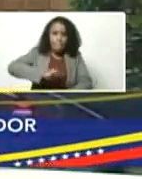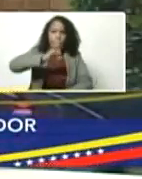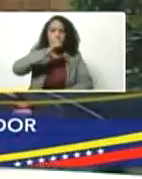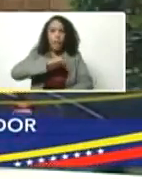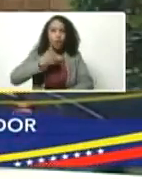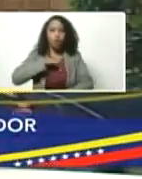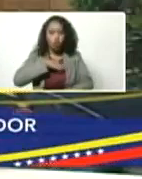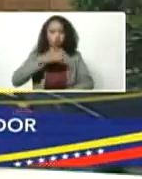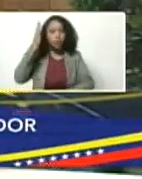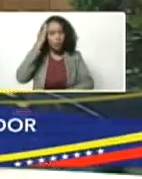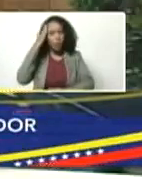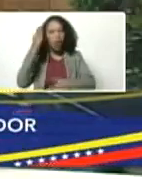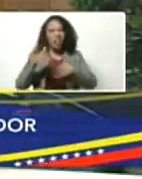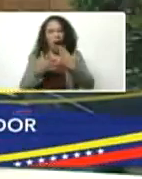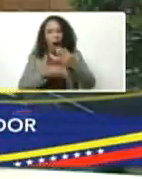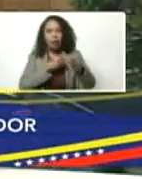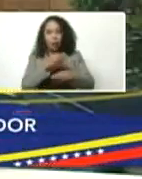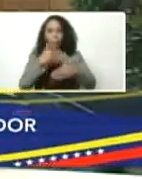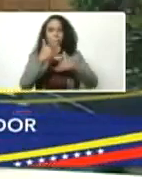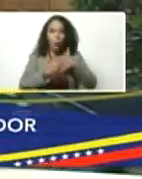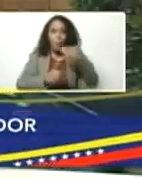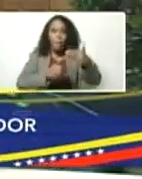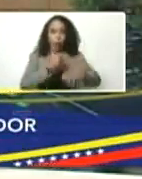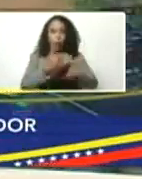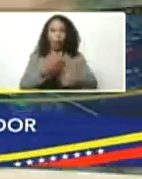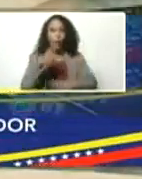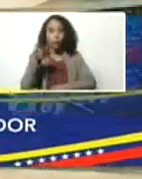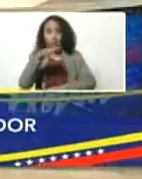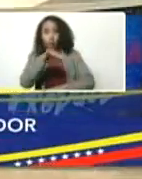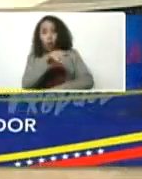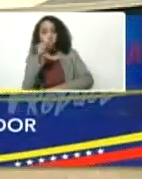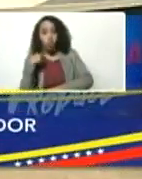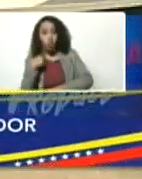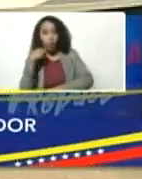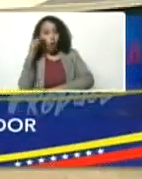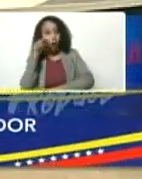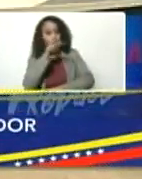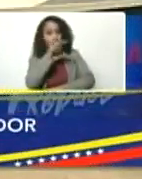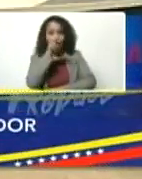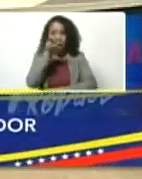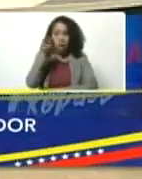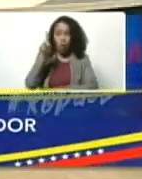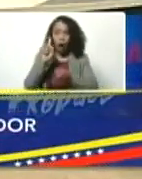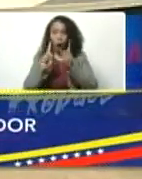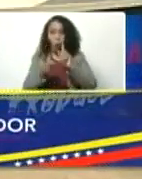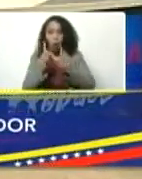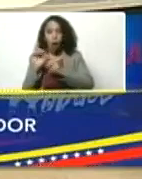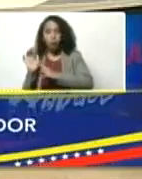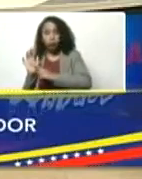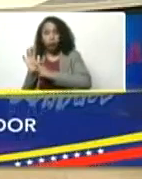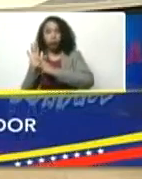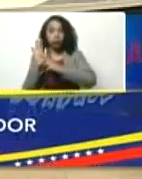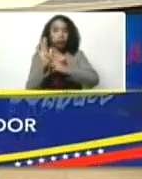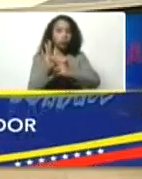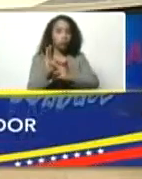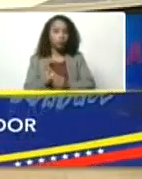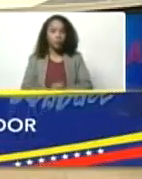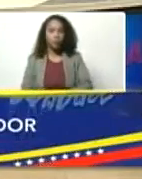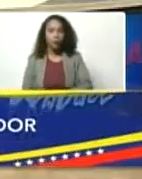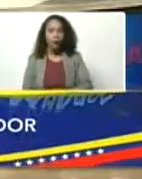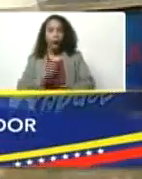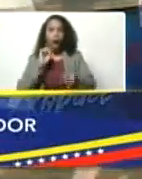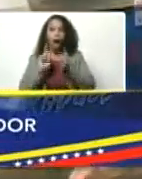fase. Por ahí he visto que surgen algunas referencias,